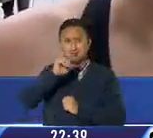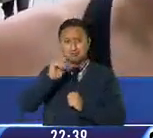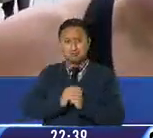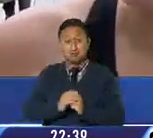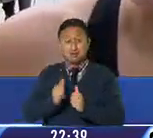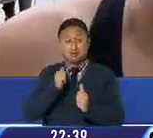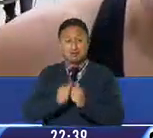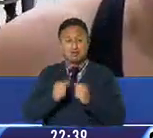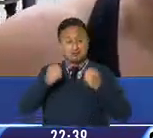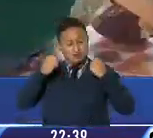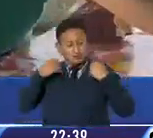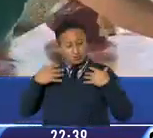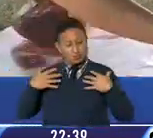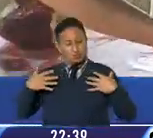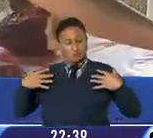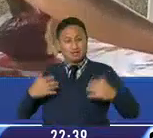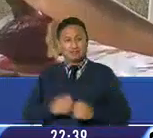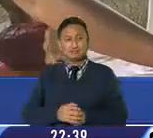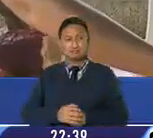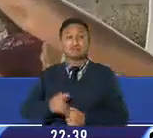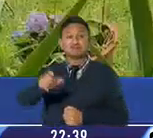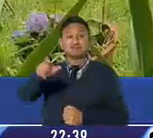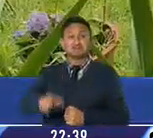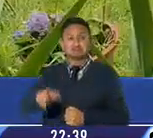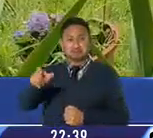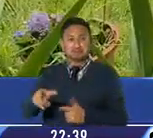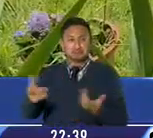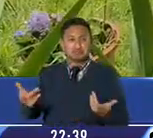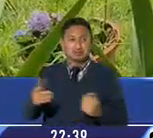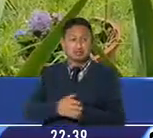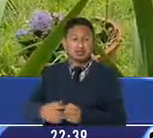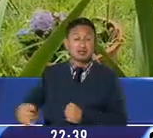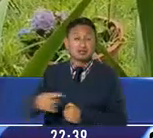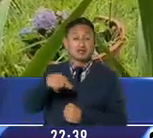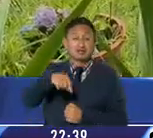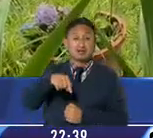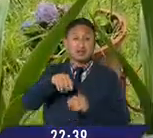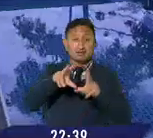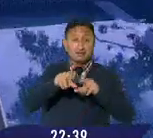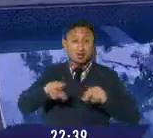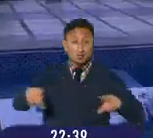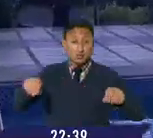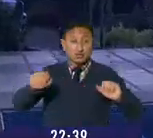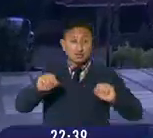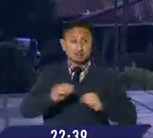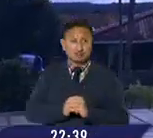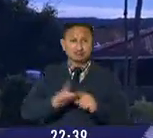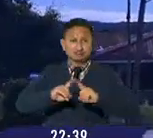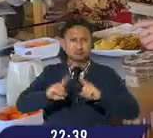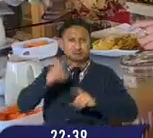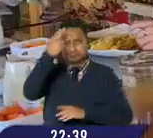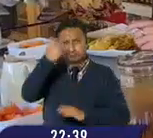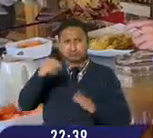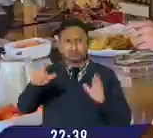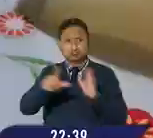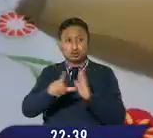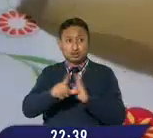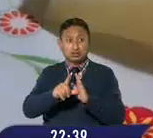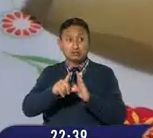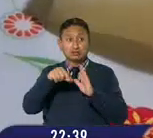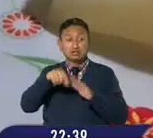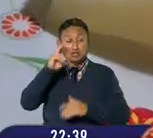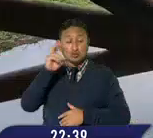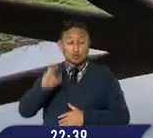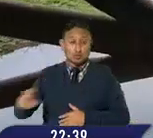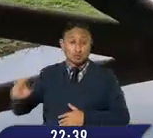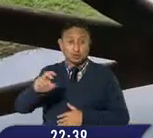relax también. Su gente única se fusiona con la riqueza natural y una gama hotelera que recibirá al turista